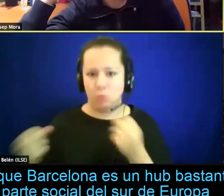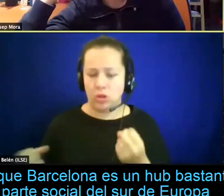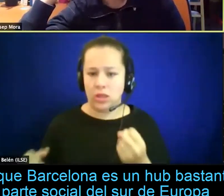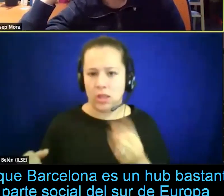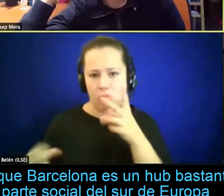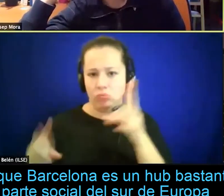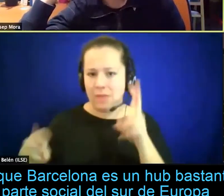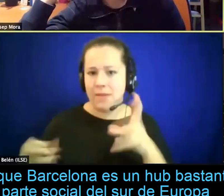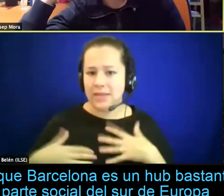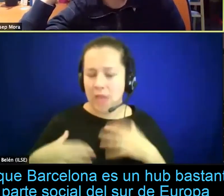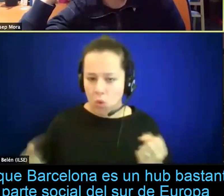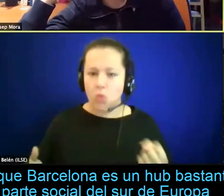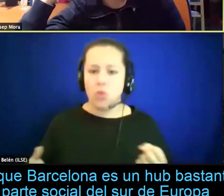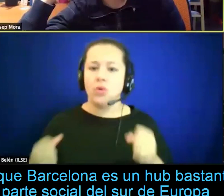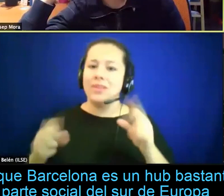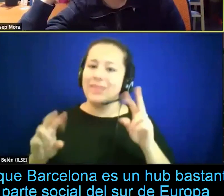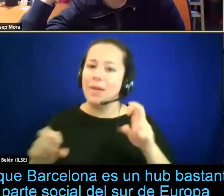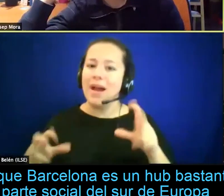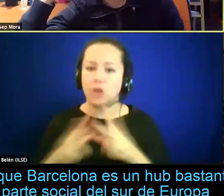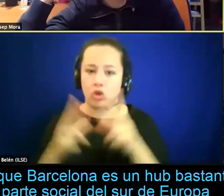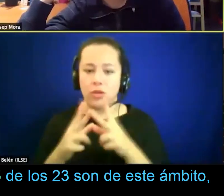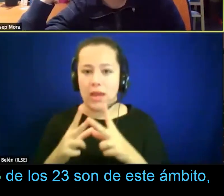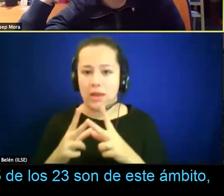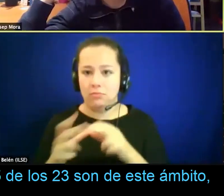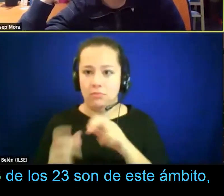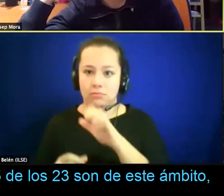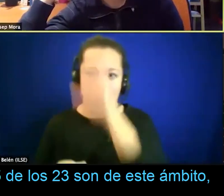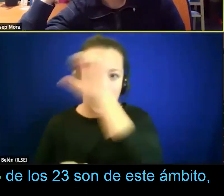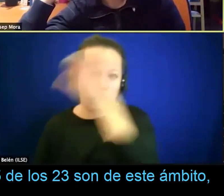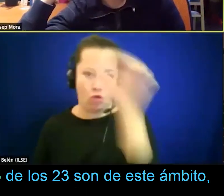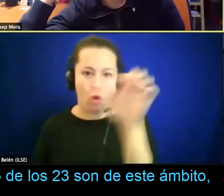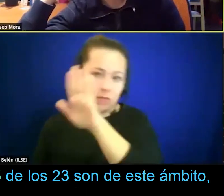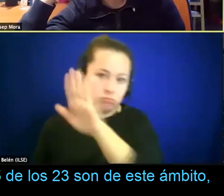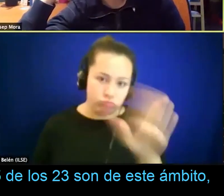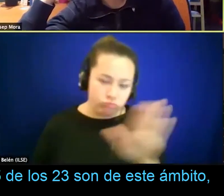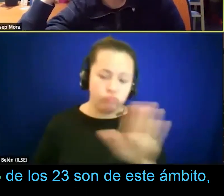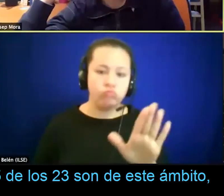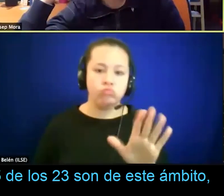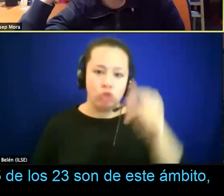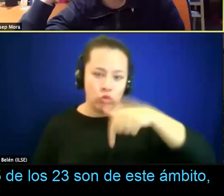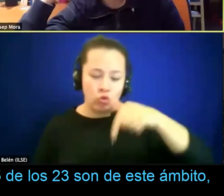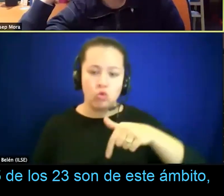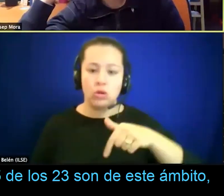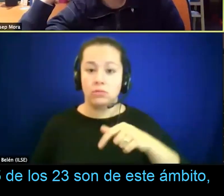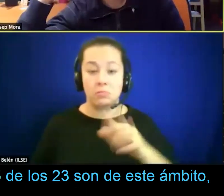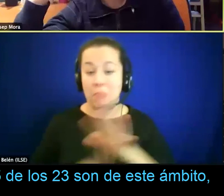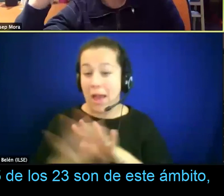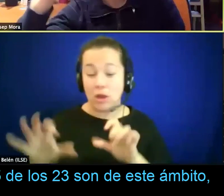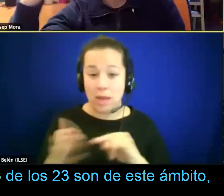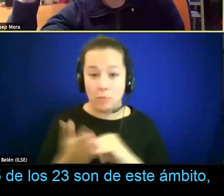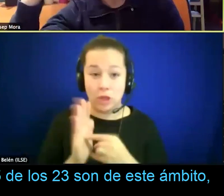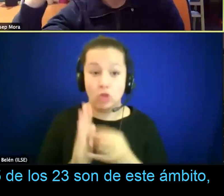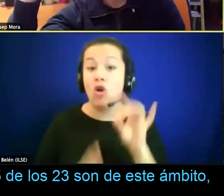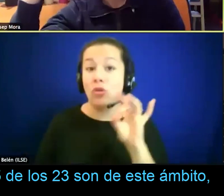Y en la parte social del sur de Europa, pues la mayor parte de proyectos, 15 de los 23 son de este ámbito, al que nosotros